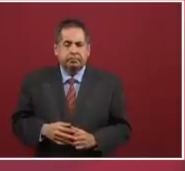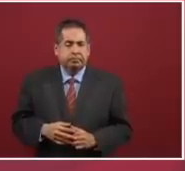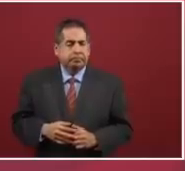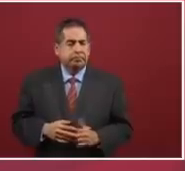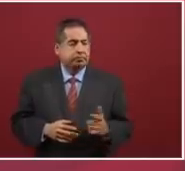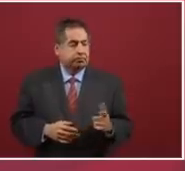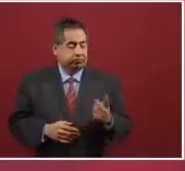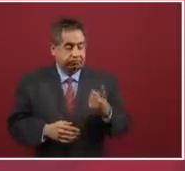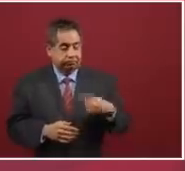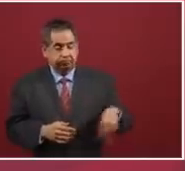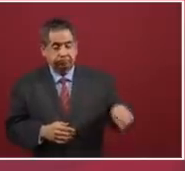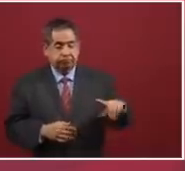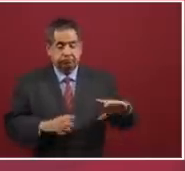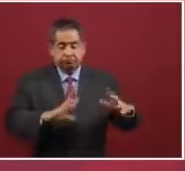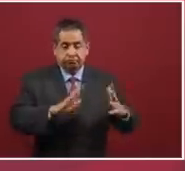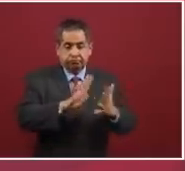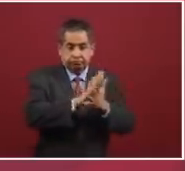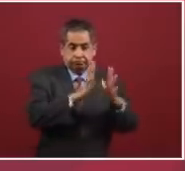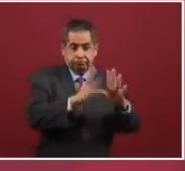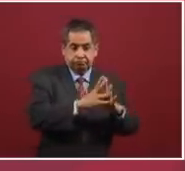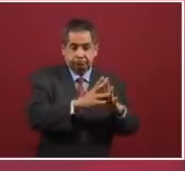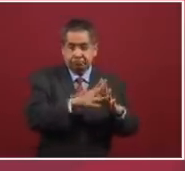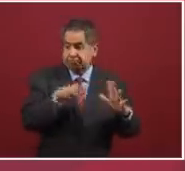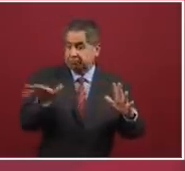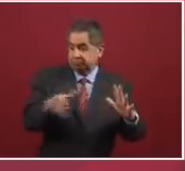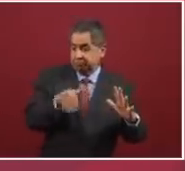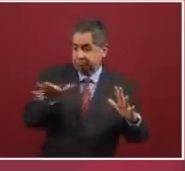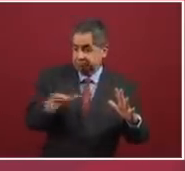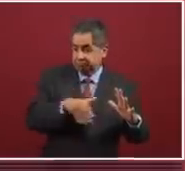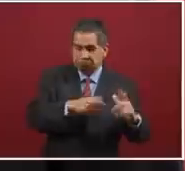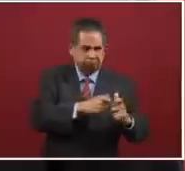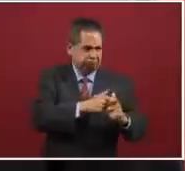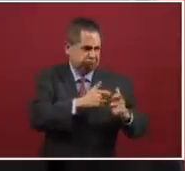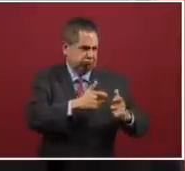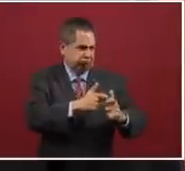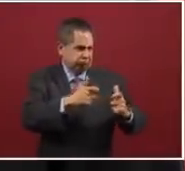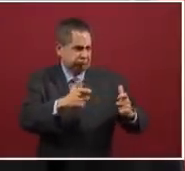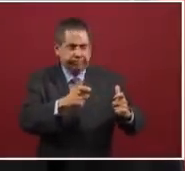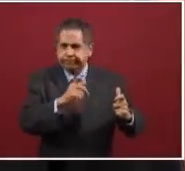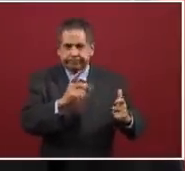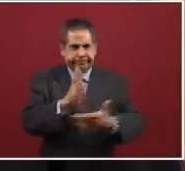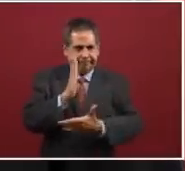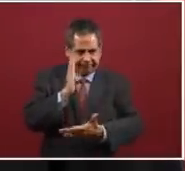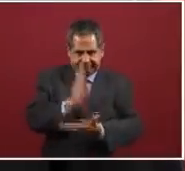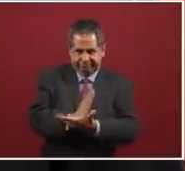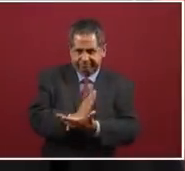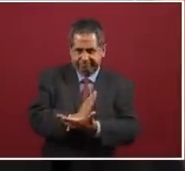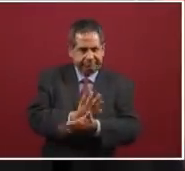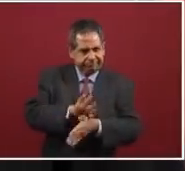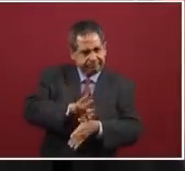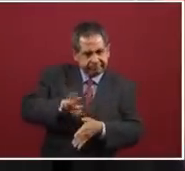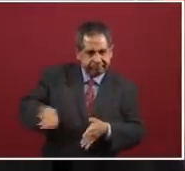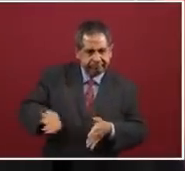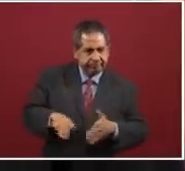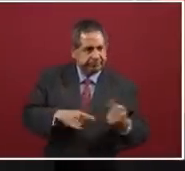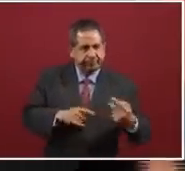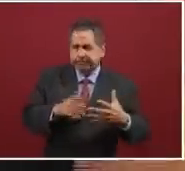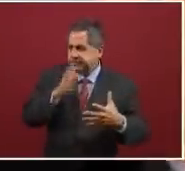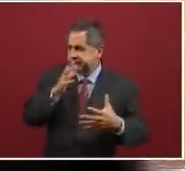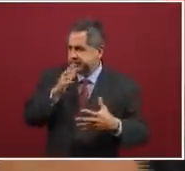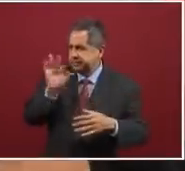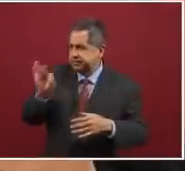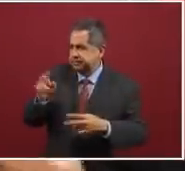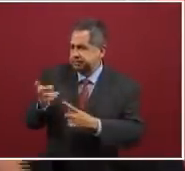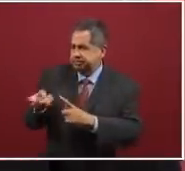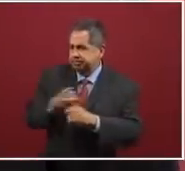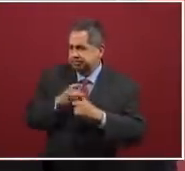quitarle las bases, sobre todo que no puedan enganchar a